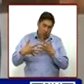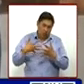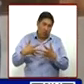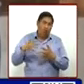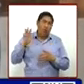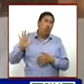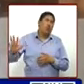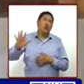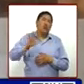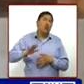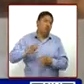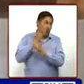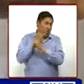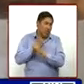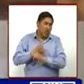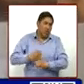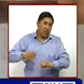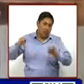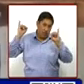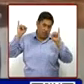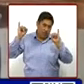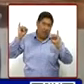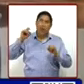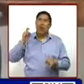independencia, necesitamos